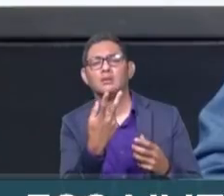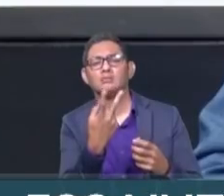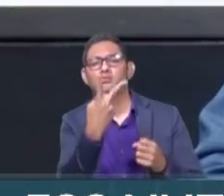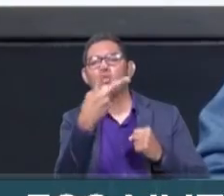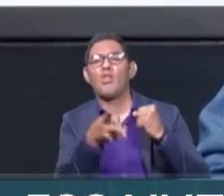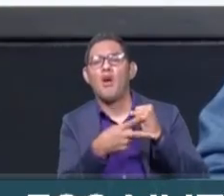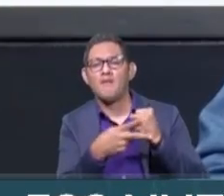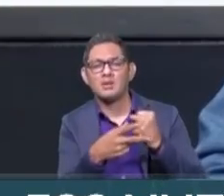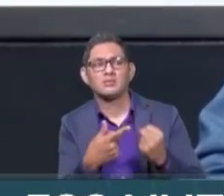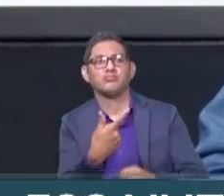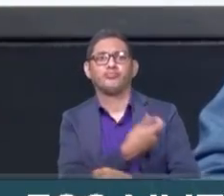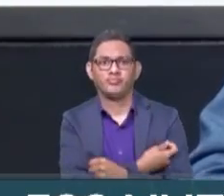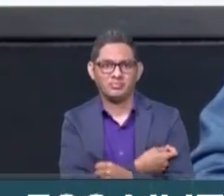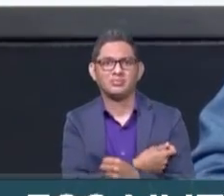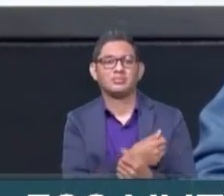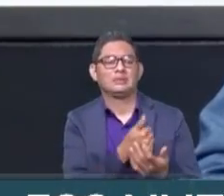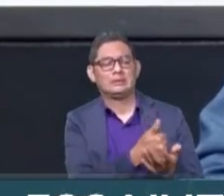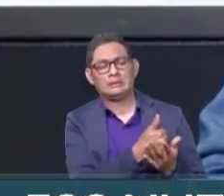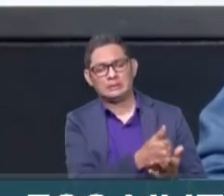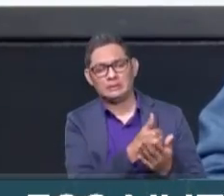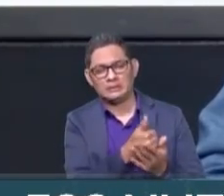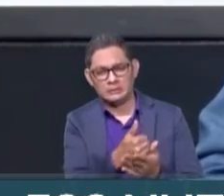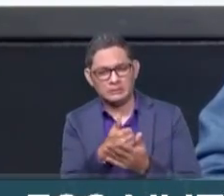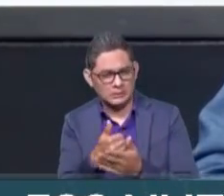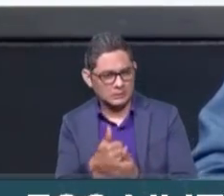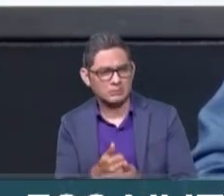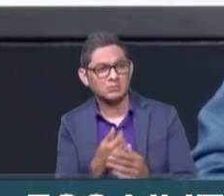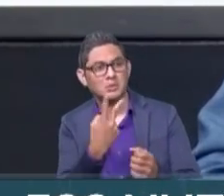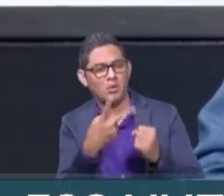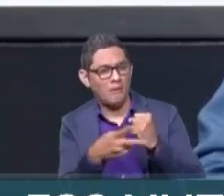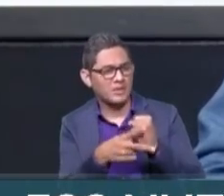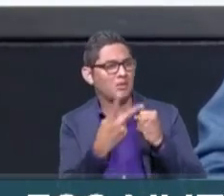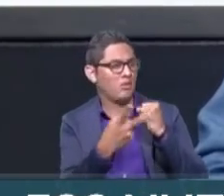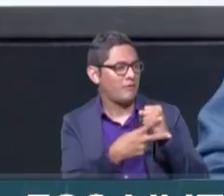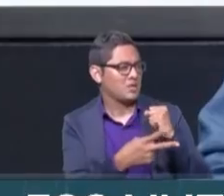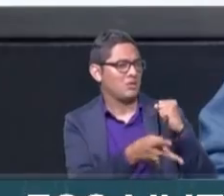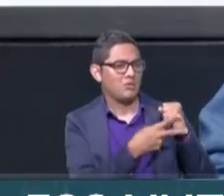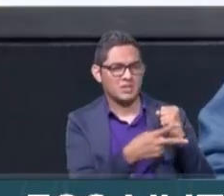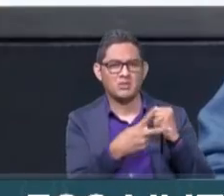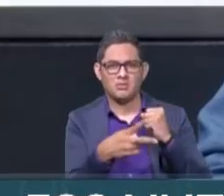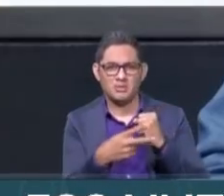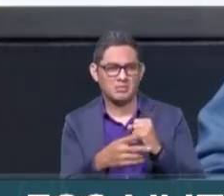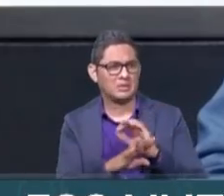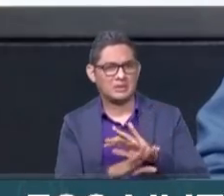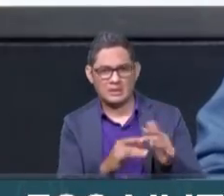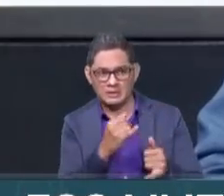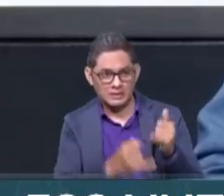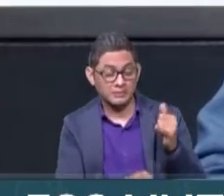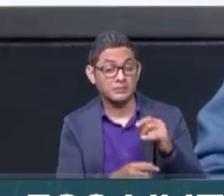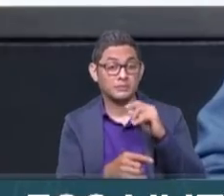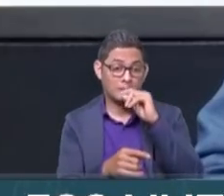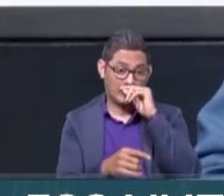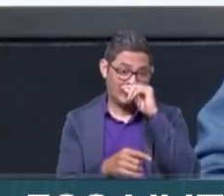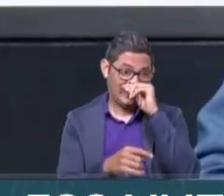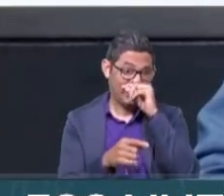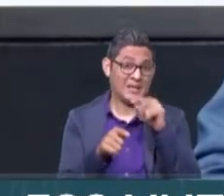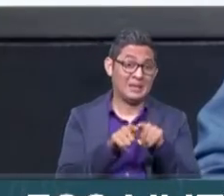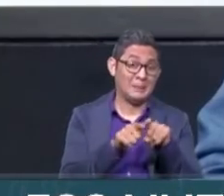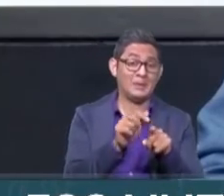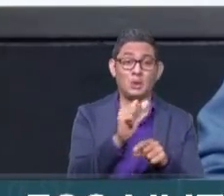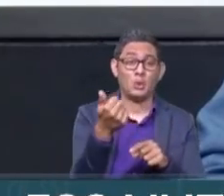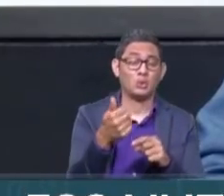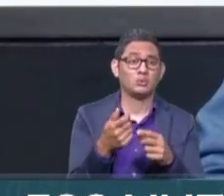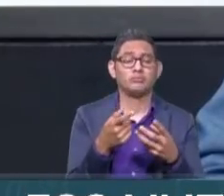su tiempo de aplicación de la primera dosis y se terminará con los grupos de la